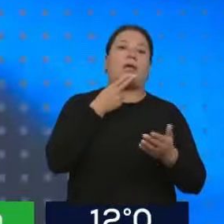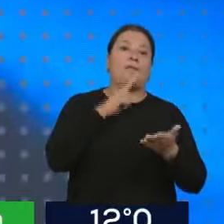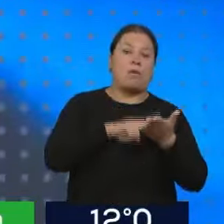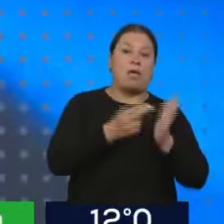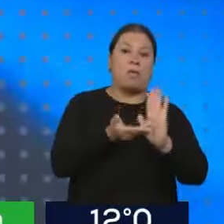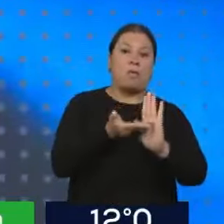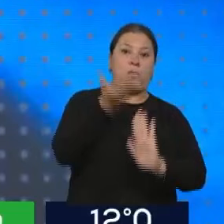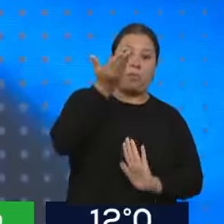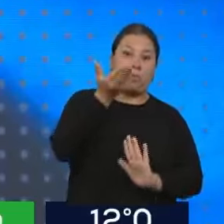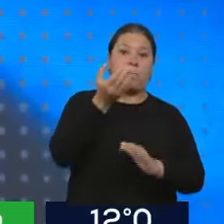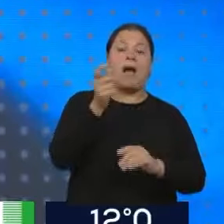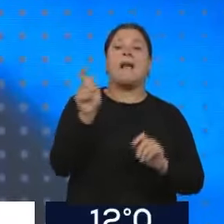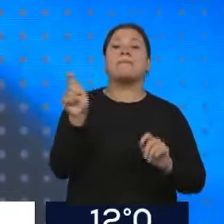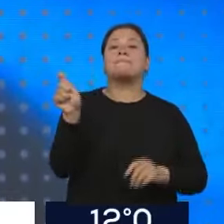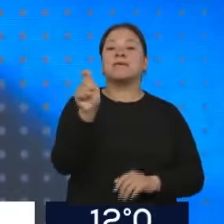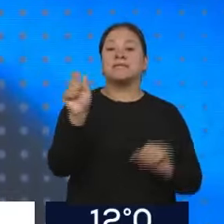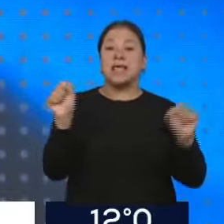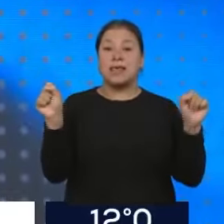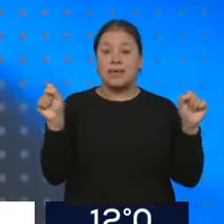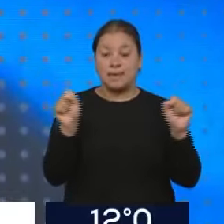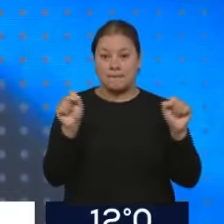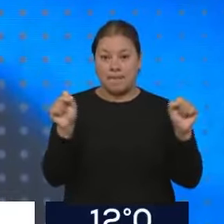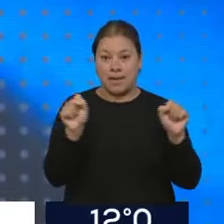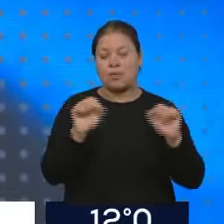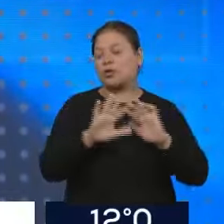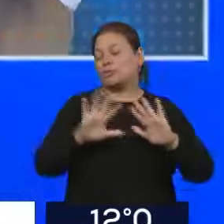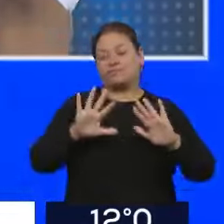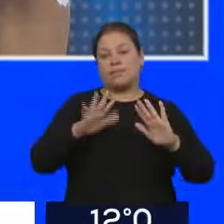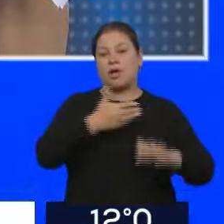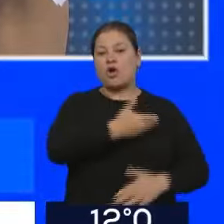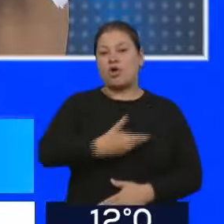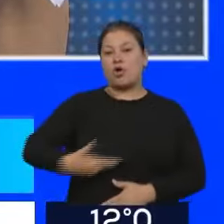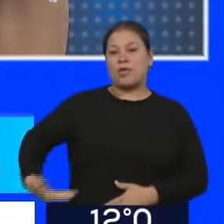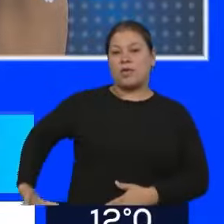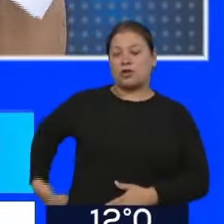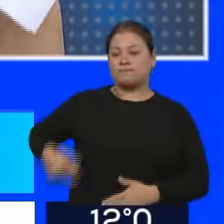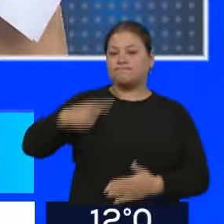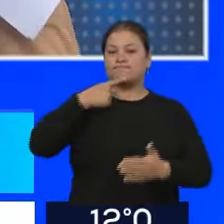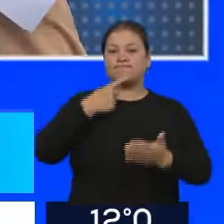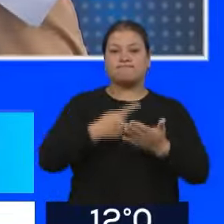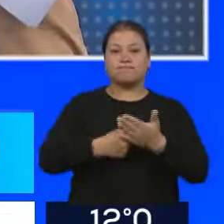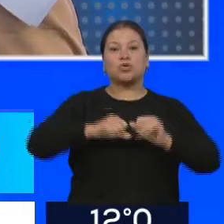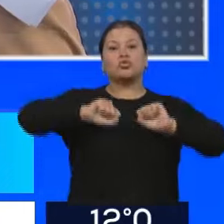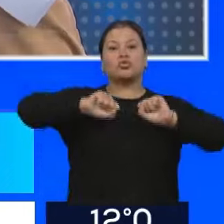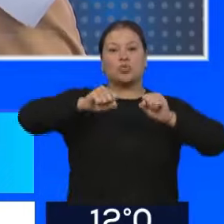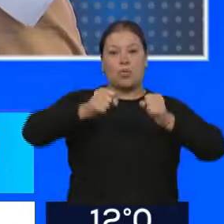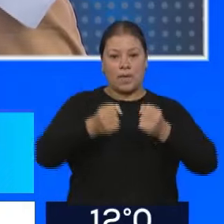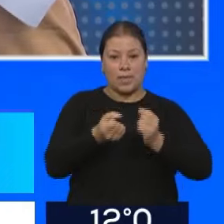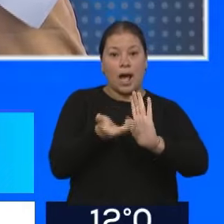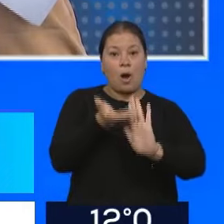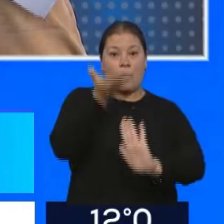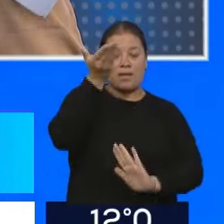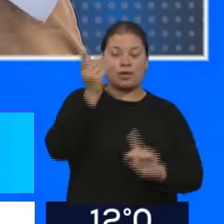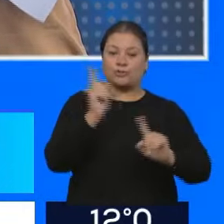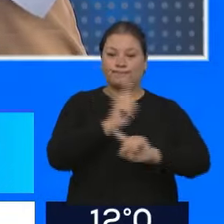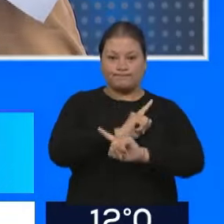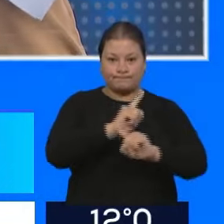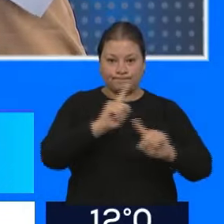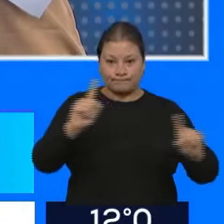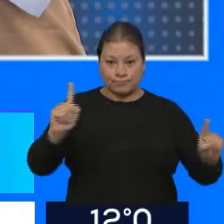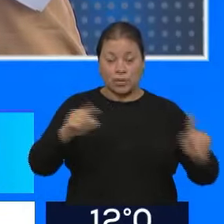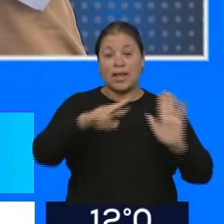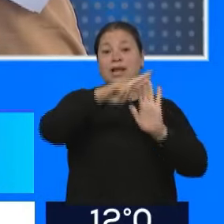mes de mayo, que finalmente, bueno, han sido suspendidos. Esa ha sido la decisión, Fernando, del Gobierno Nacional a través de